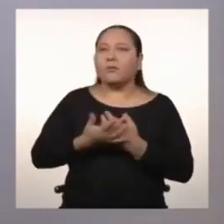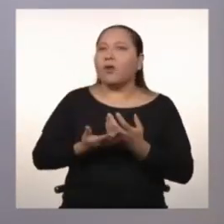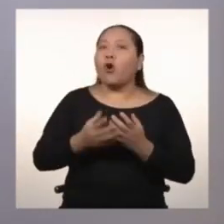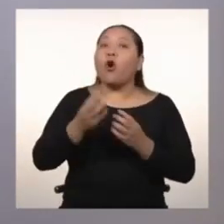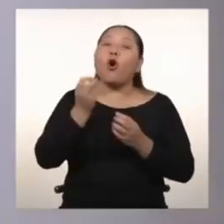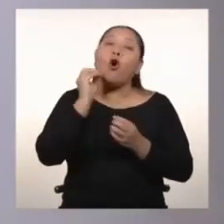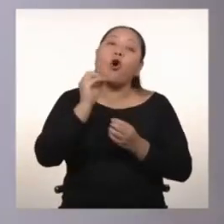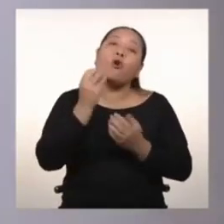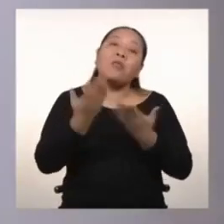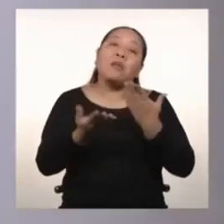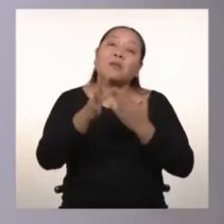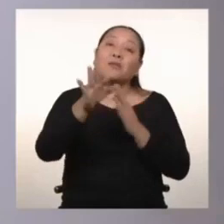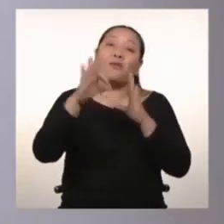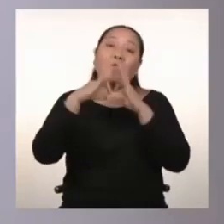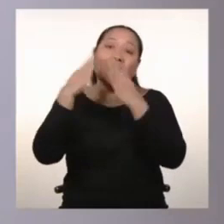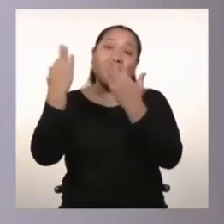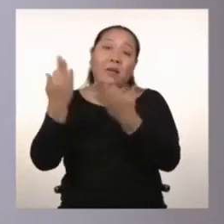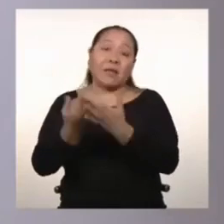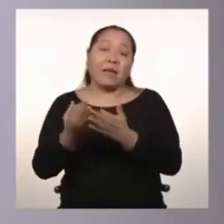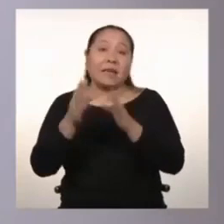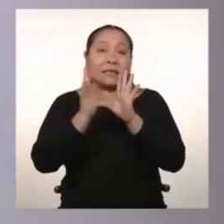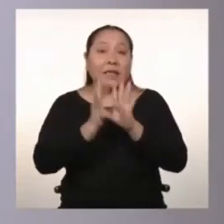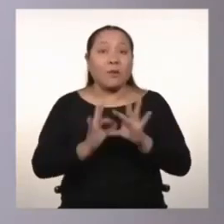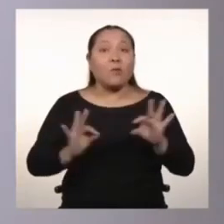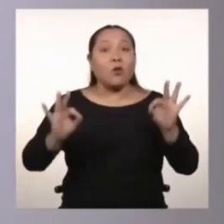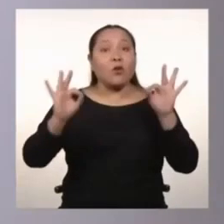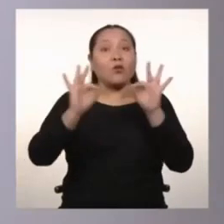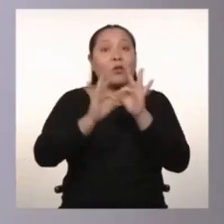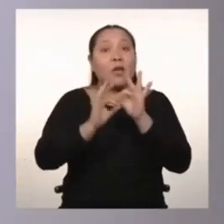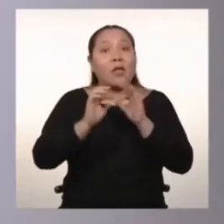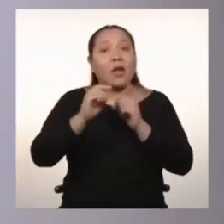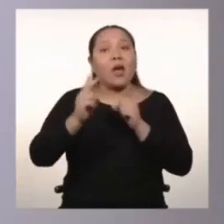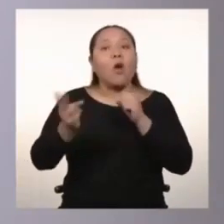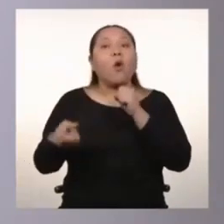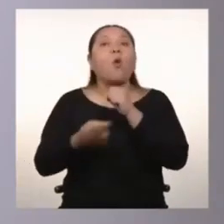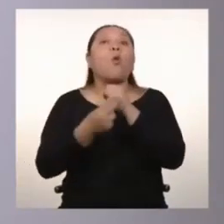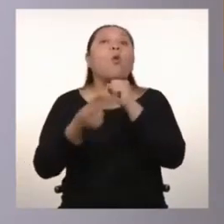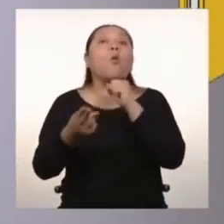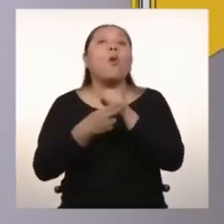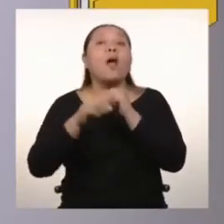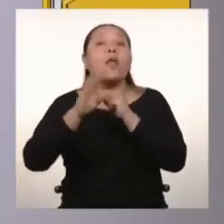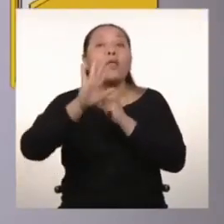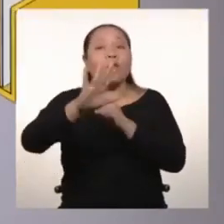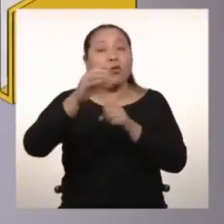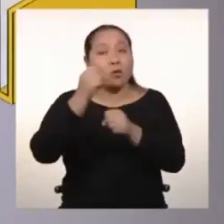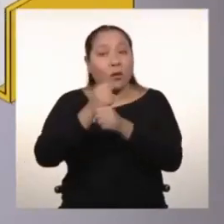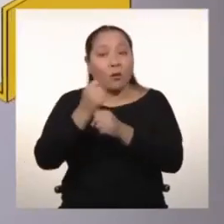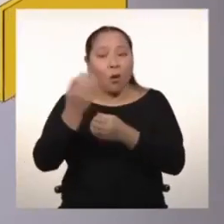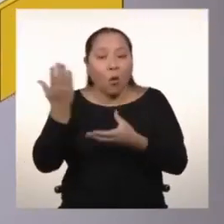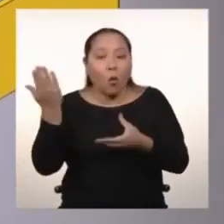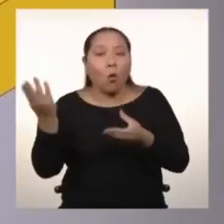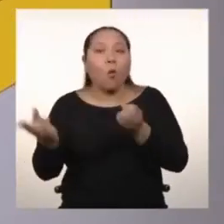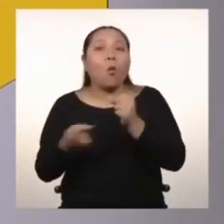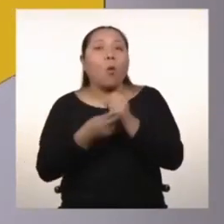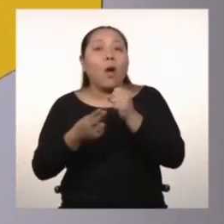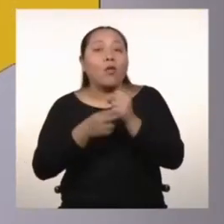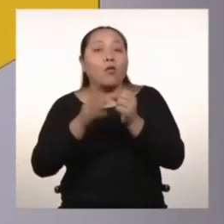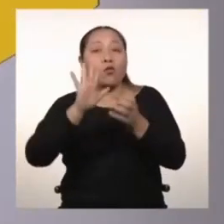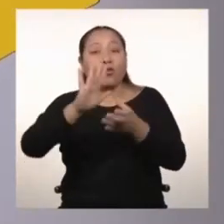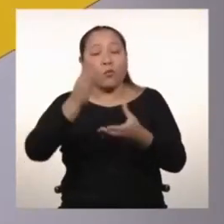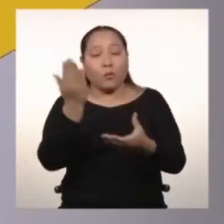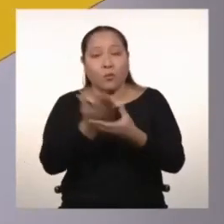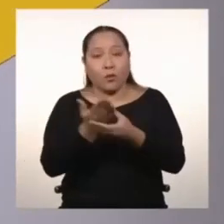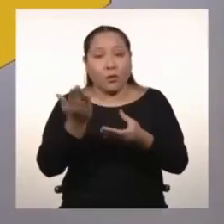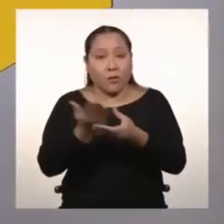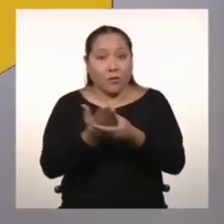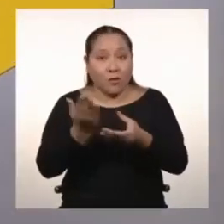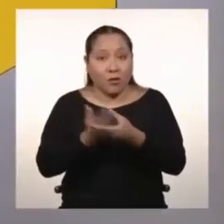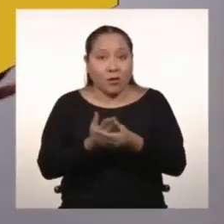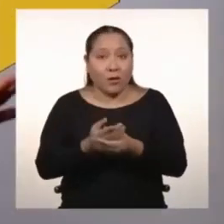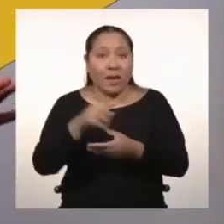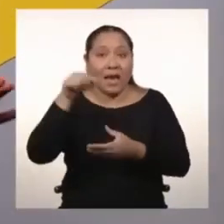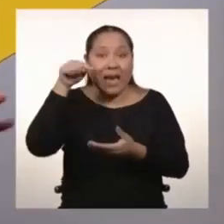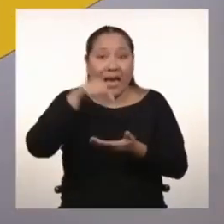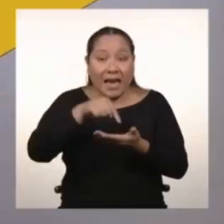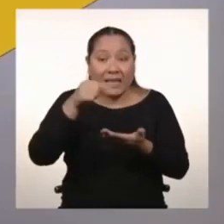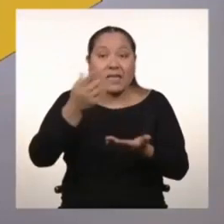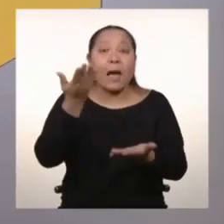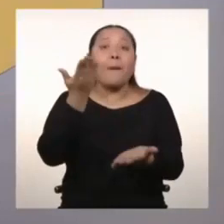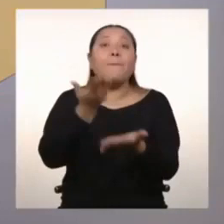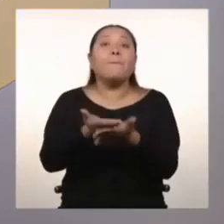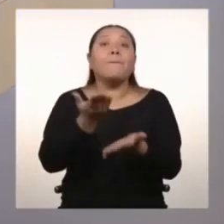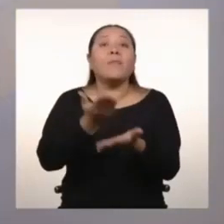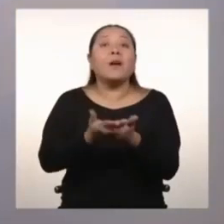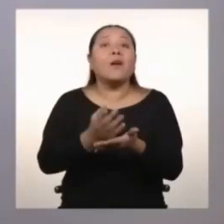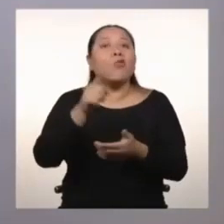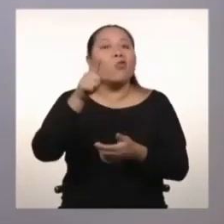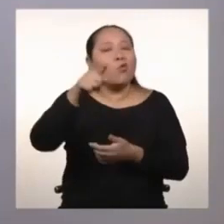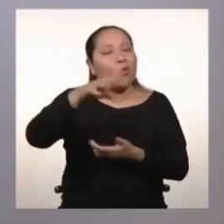algún familiar. Es importante que puedan registrar sus trabajos y guardarlos en su portafolio. Así tendrán todas las